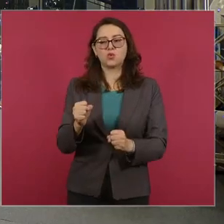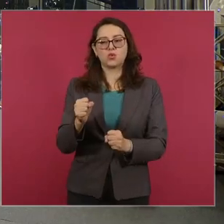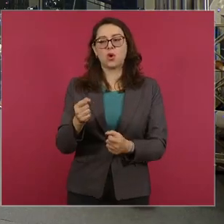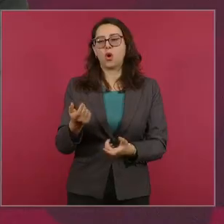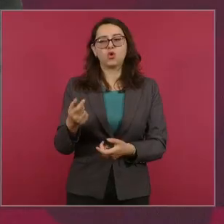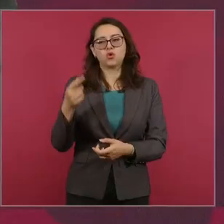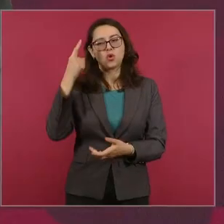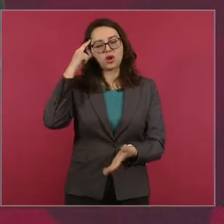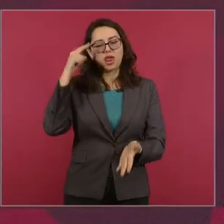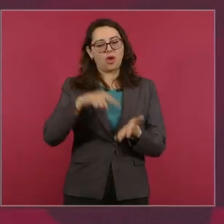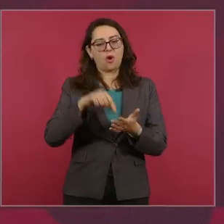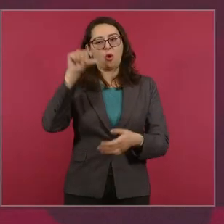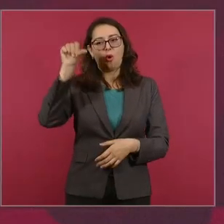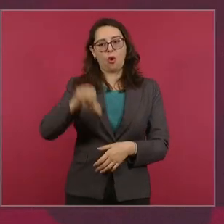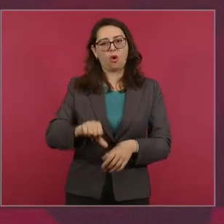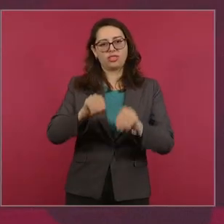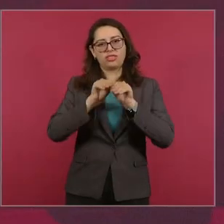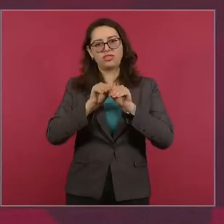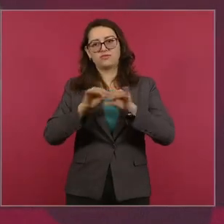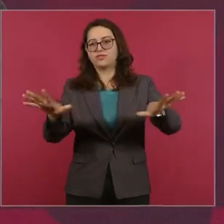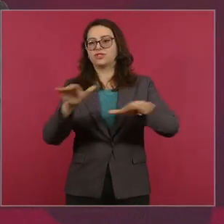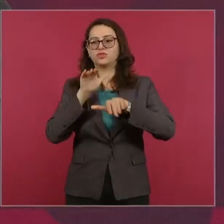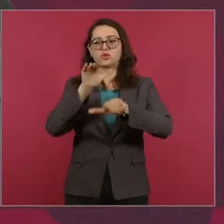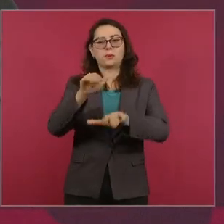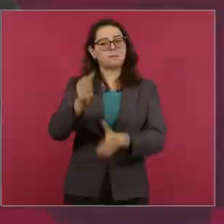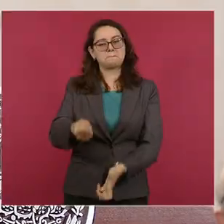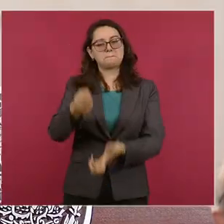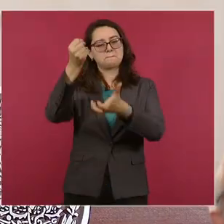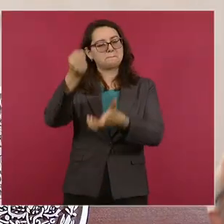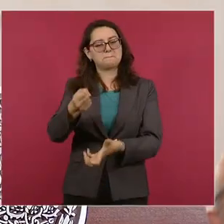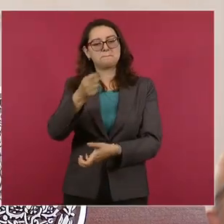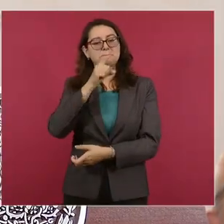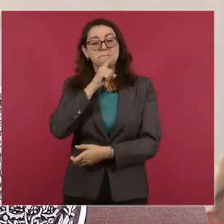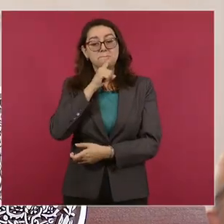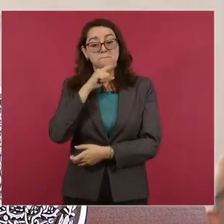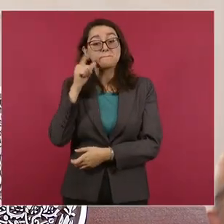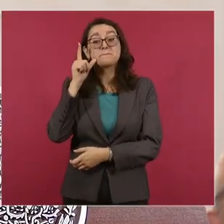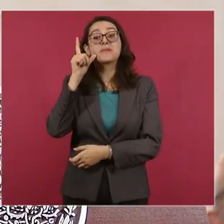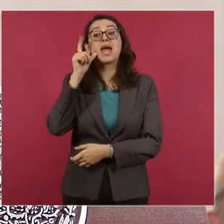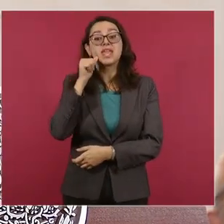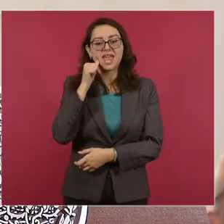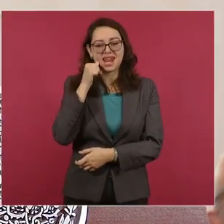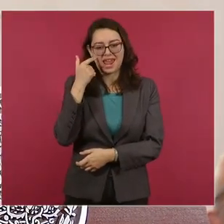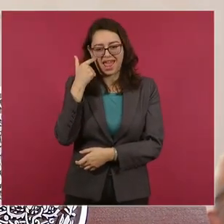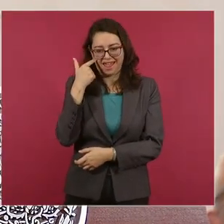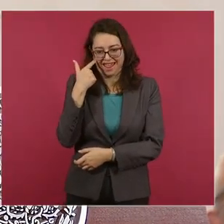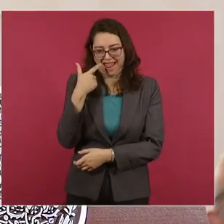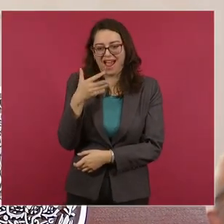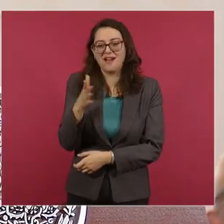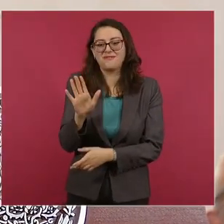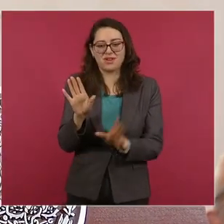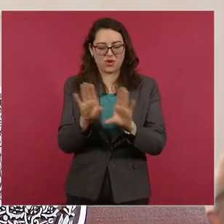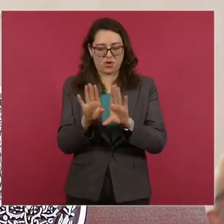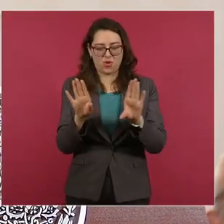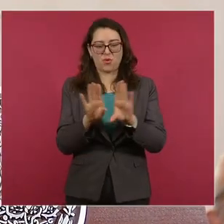autorizarse para ver cómo se da a conocer.